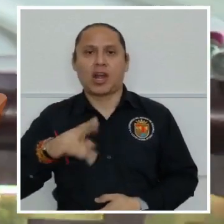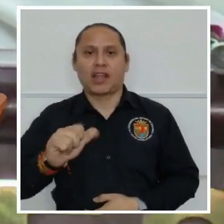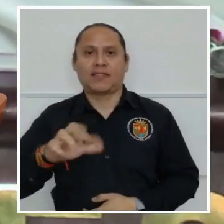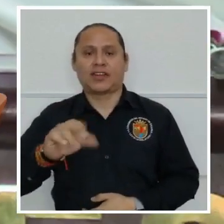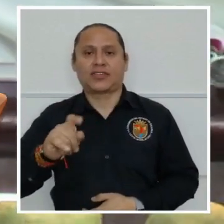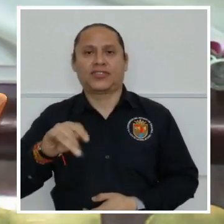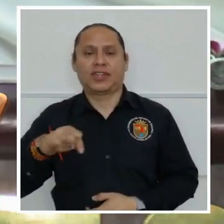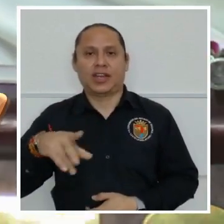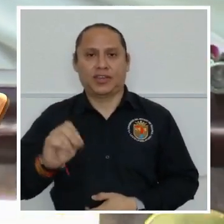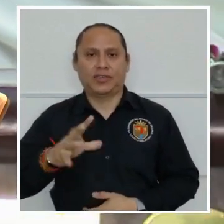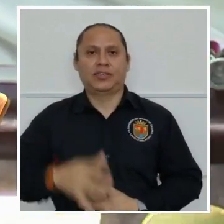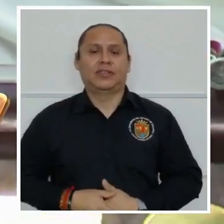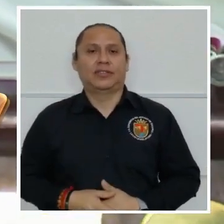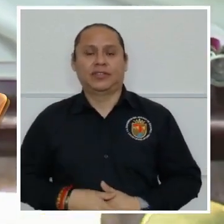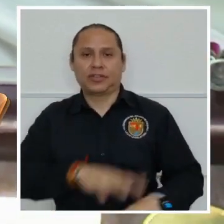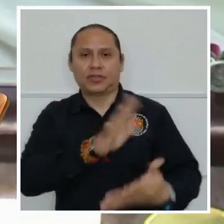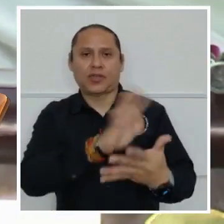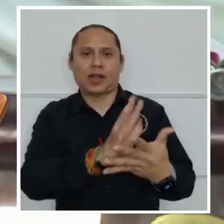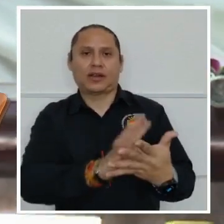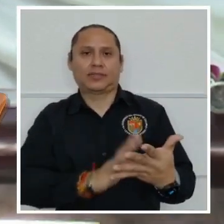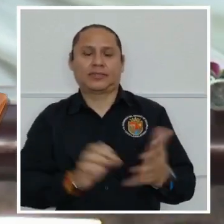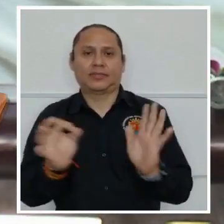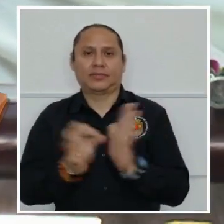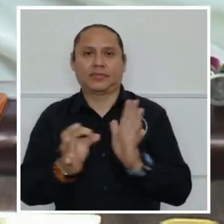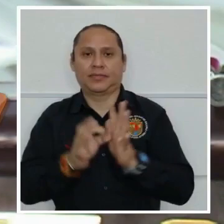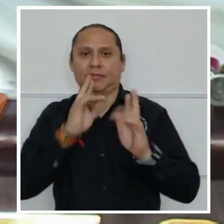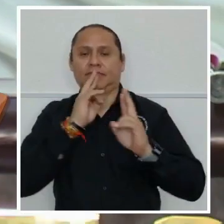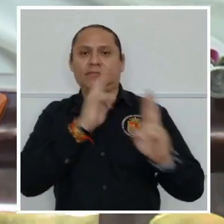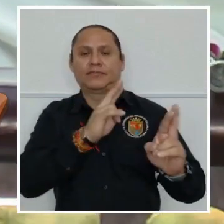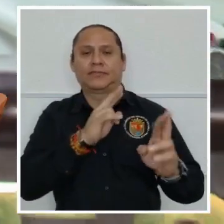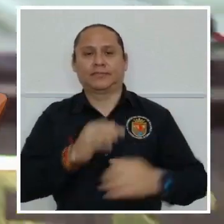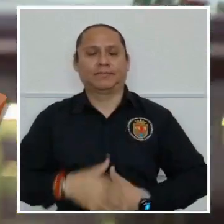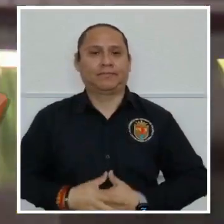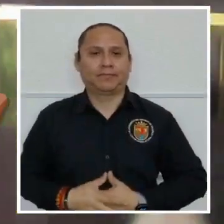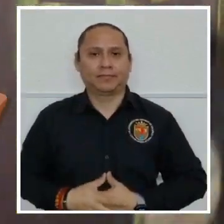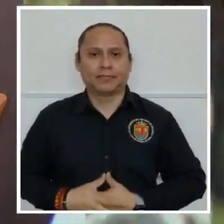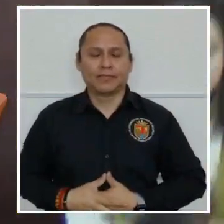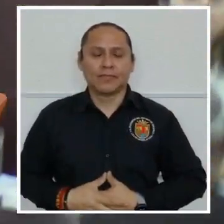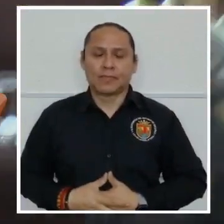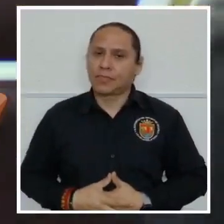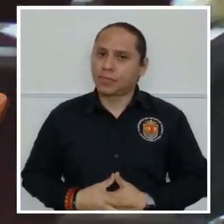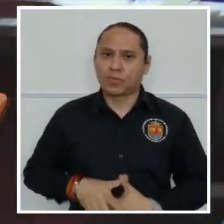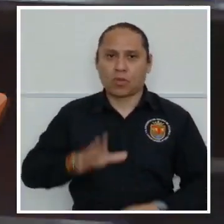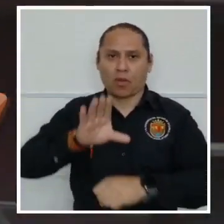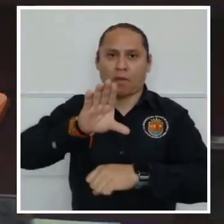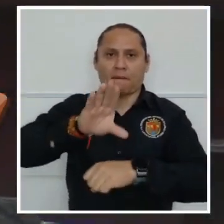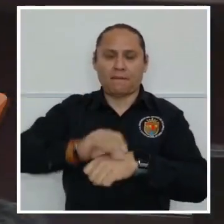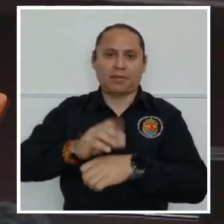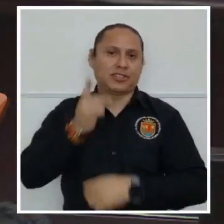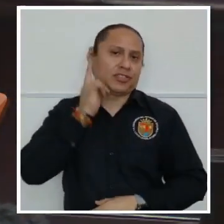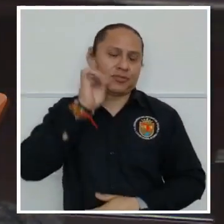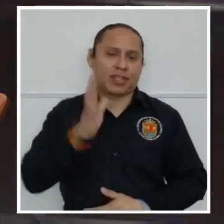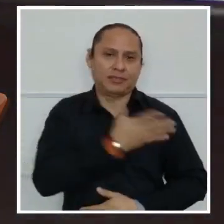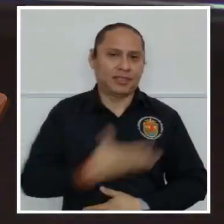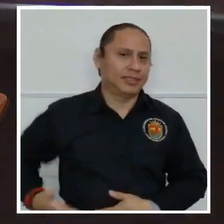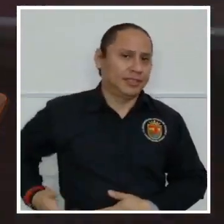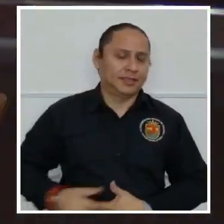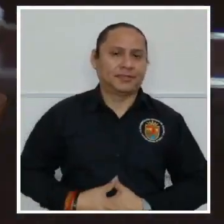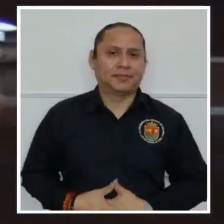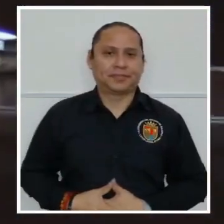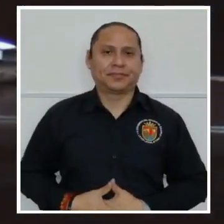del Rosario Correa González de lectura a los puntos resolutivos del dictamen. Con su permiso, diputada